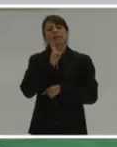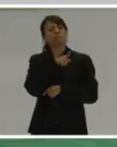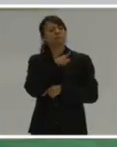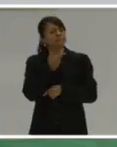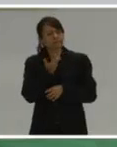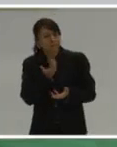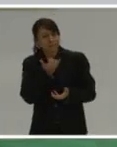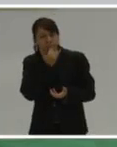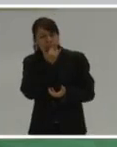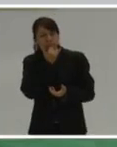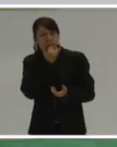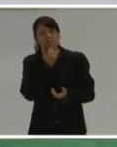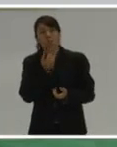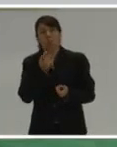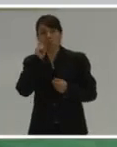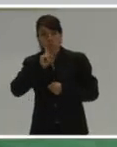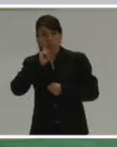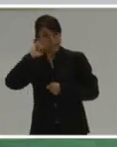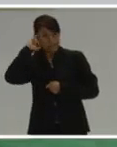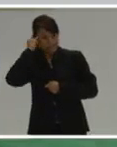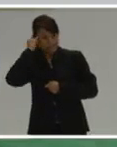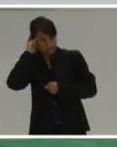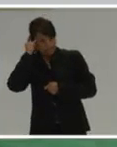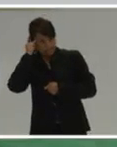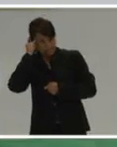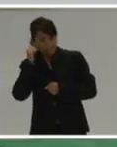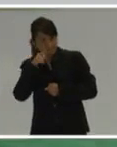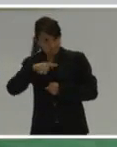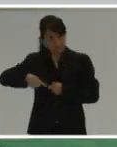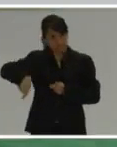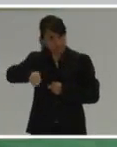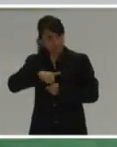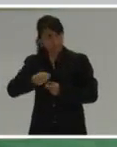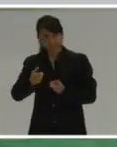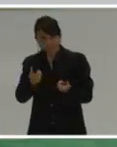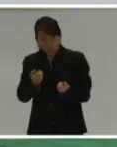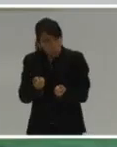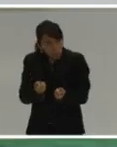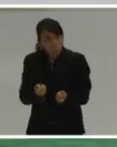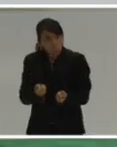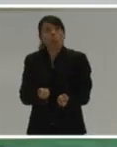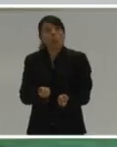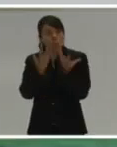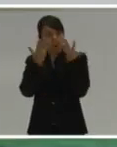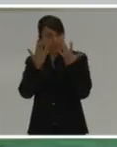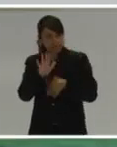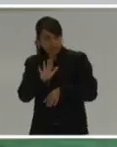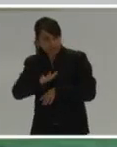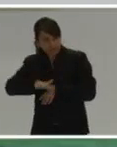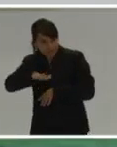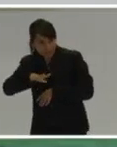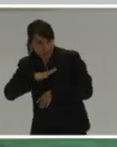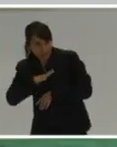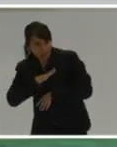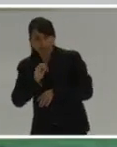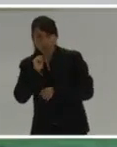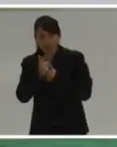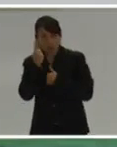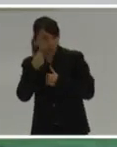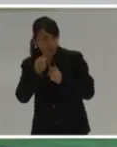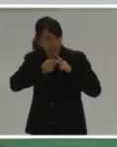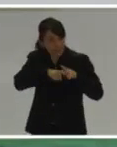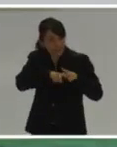están en procesos de poder, ¿no? De gestión administrativa o en municipios o